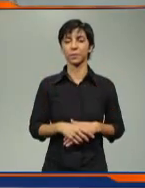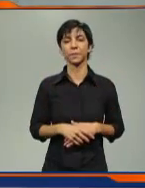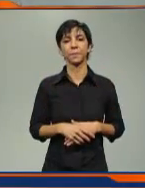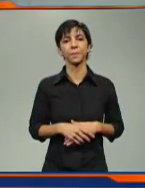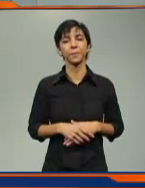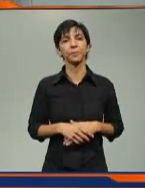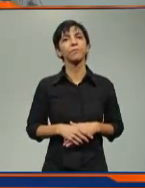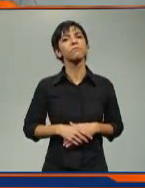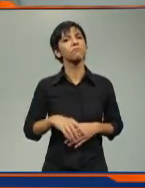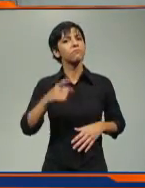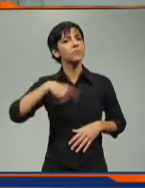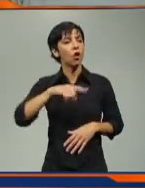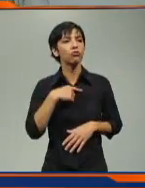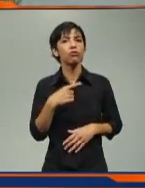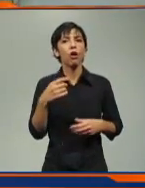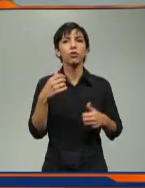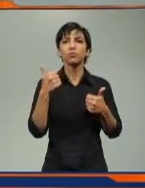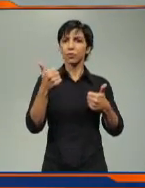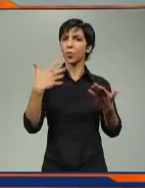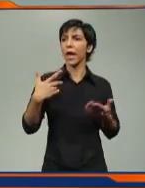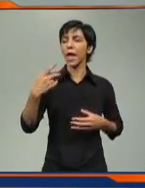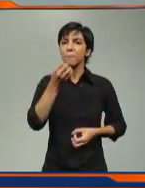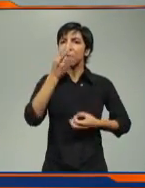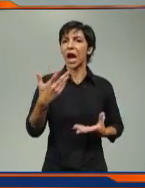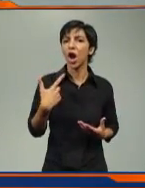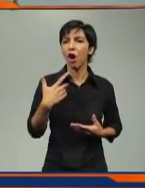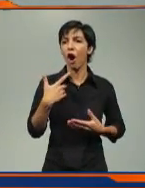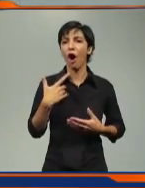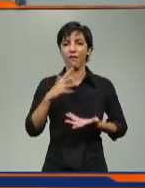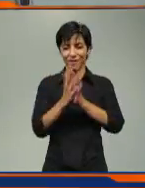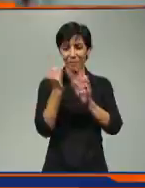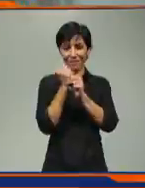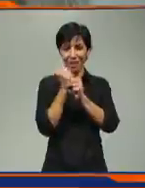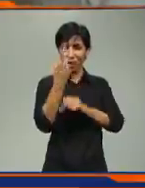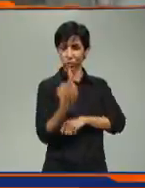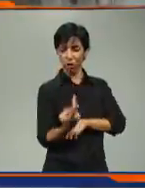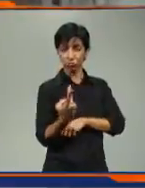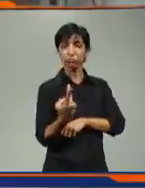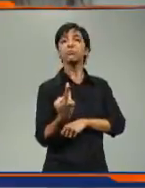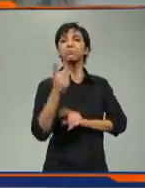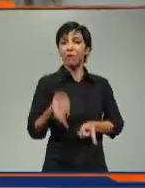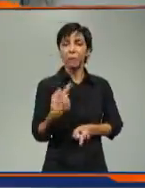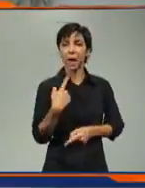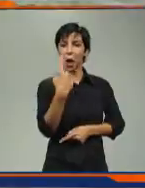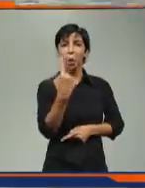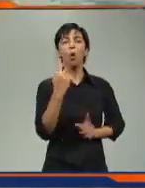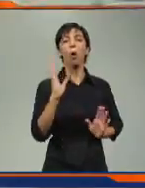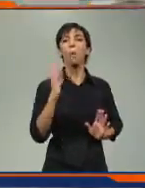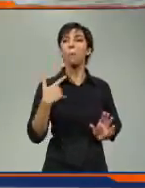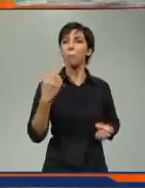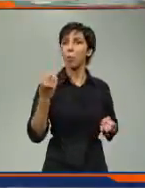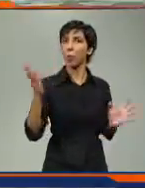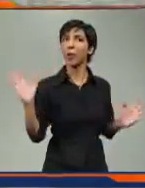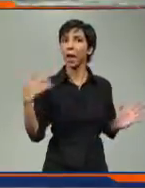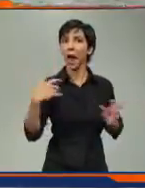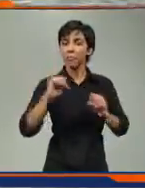doble y eso se ve también en los botes individuales. O sea, la verdad se ha trabajado bien a nivel individual, por ende el resultado se ve mucho en el bote de doble. La